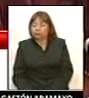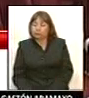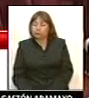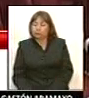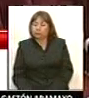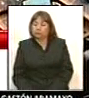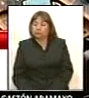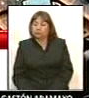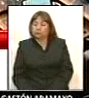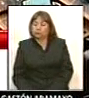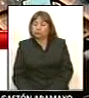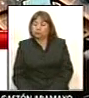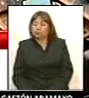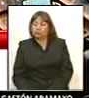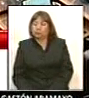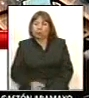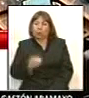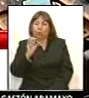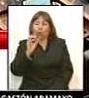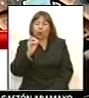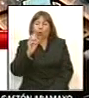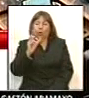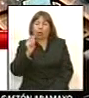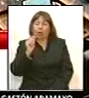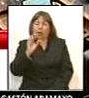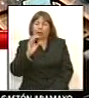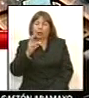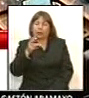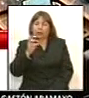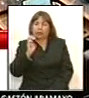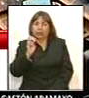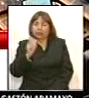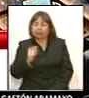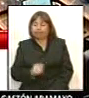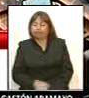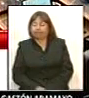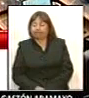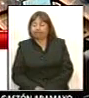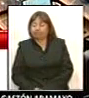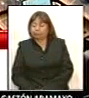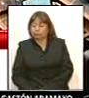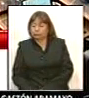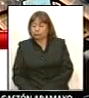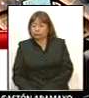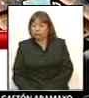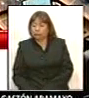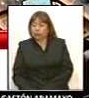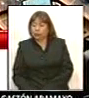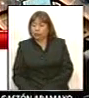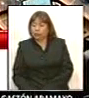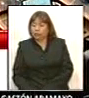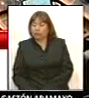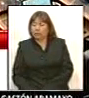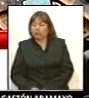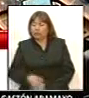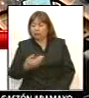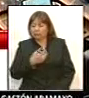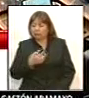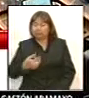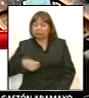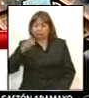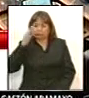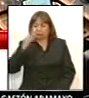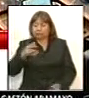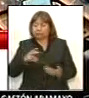gracias, Estatuto. Congresista Olechea, a culminar. Presidente, saludando al canciller, me pide una